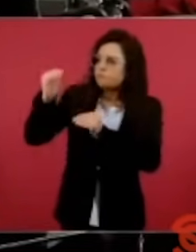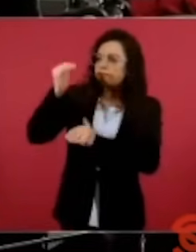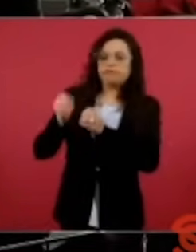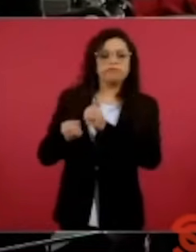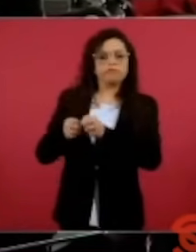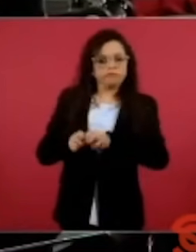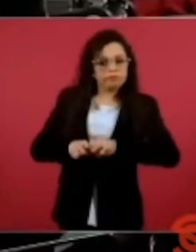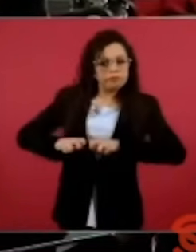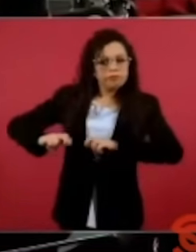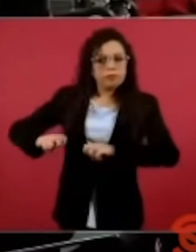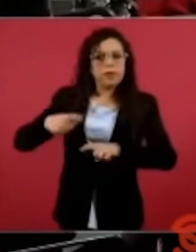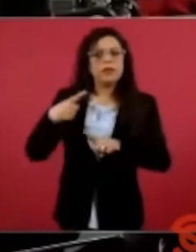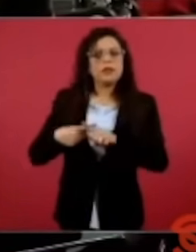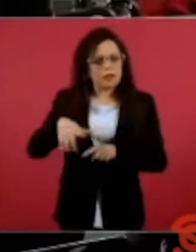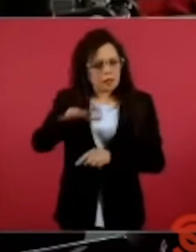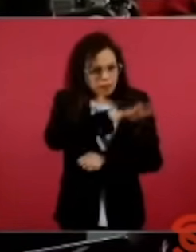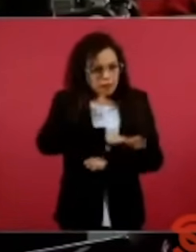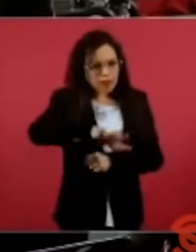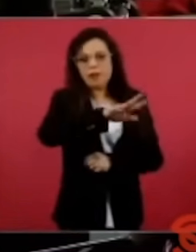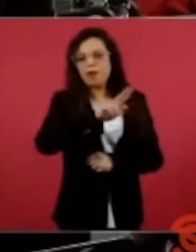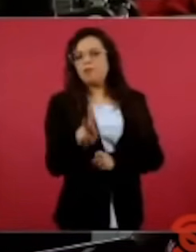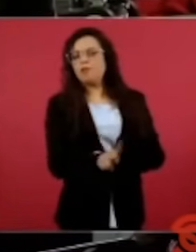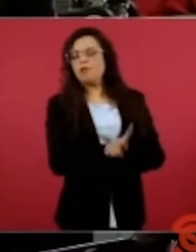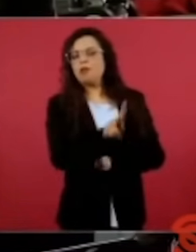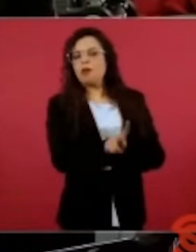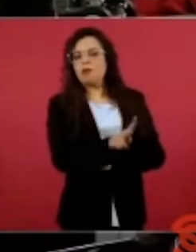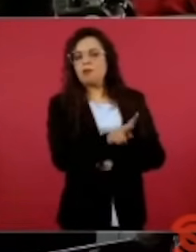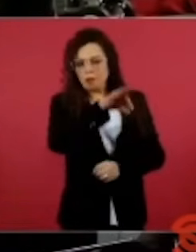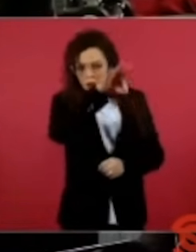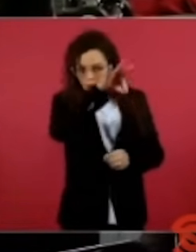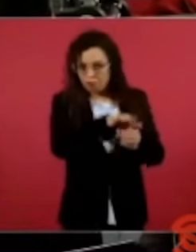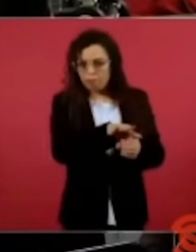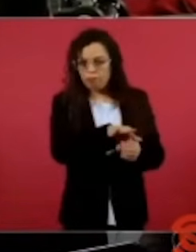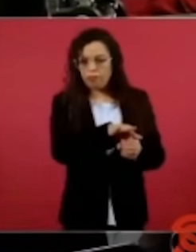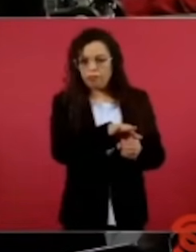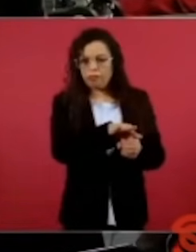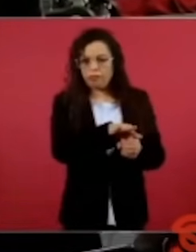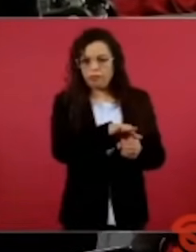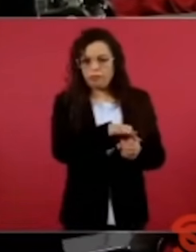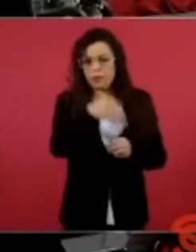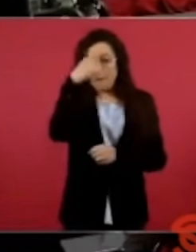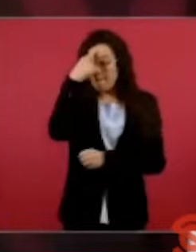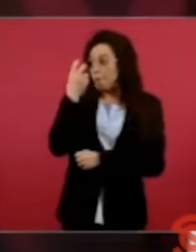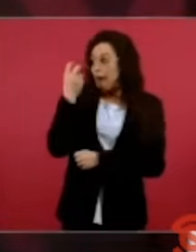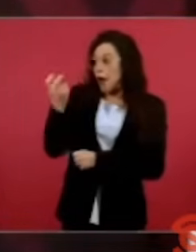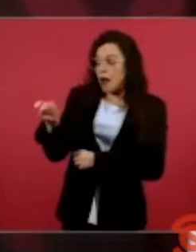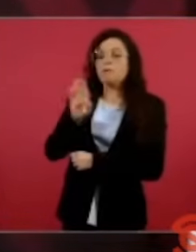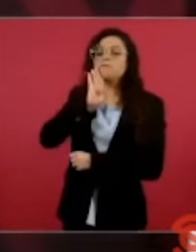suceda y también no se les va a